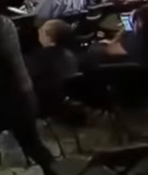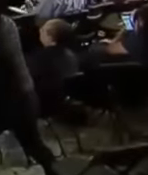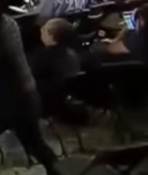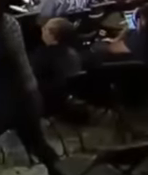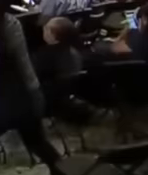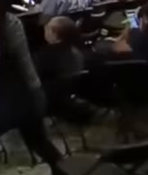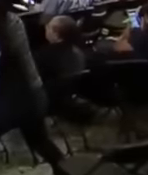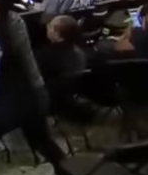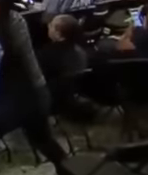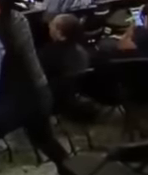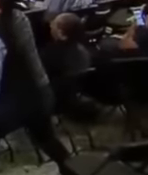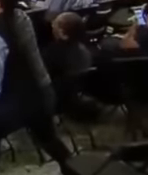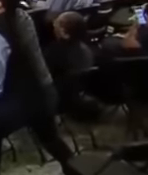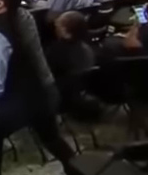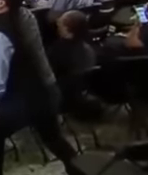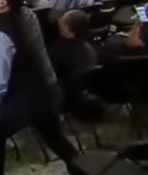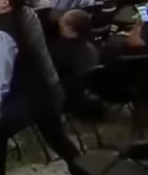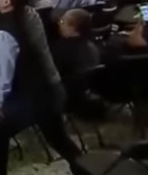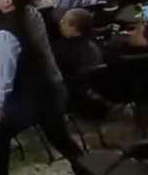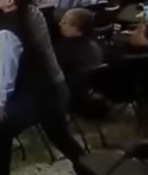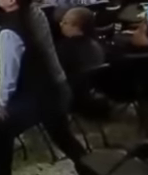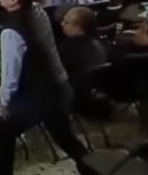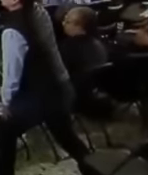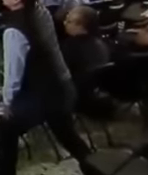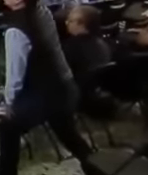madres de México